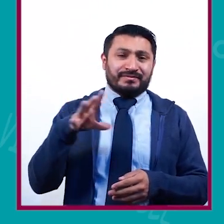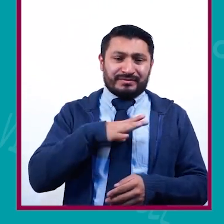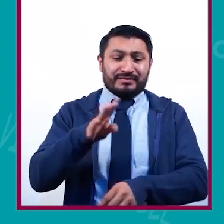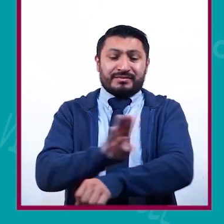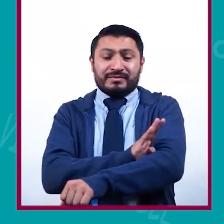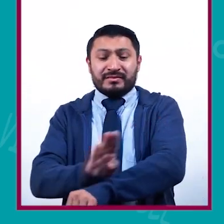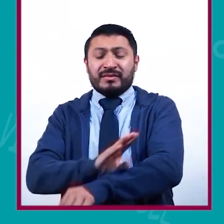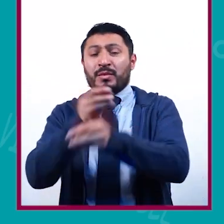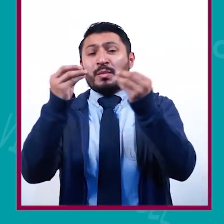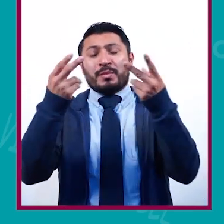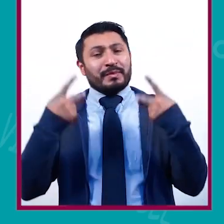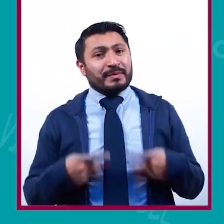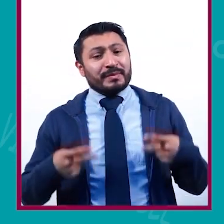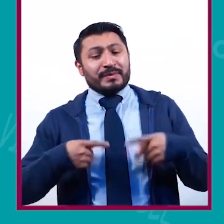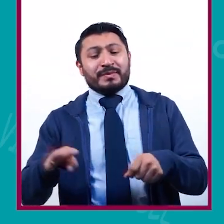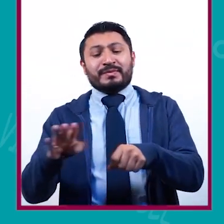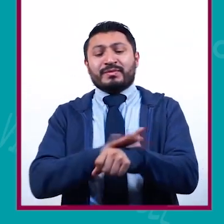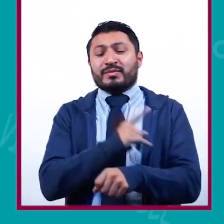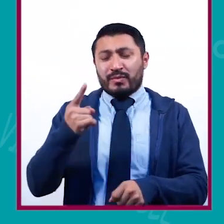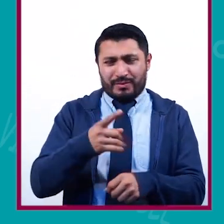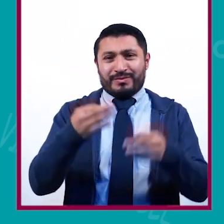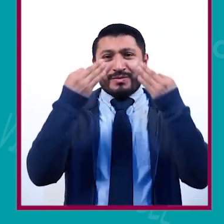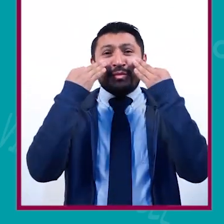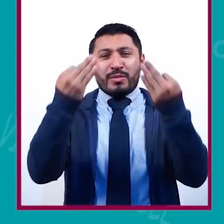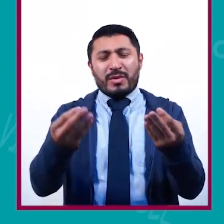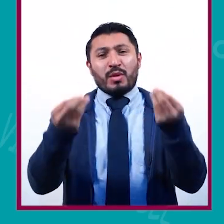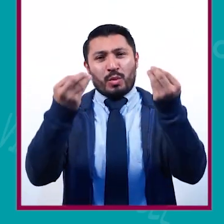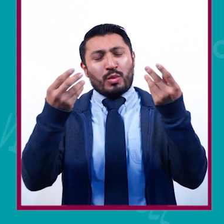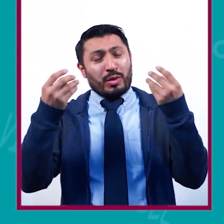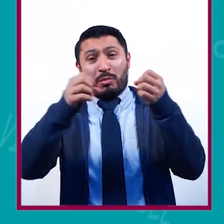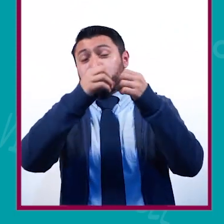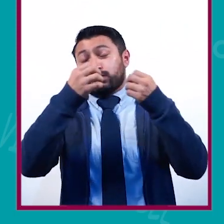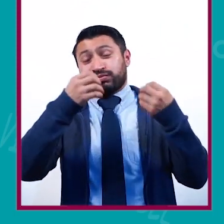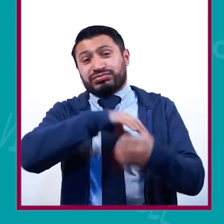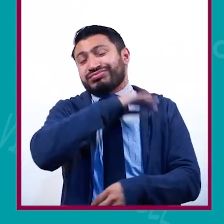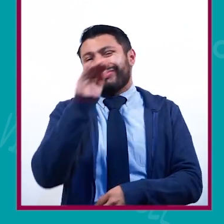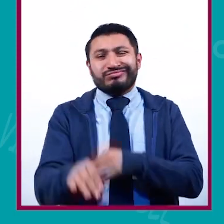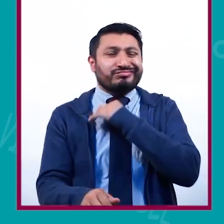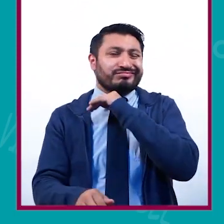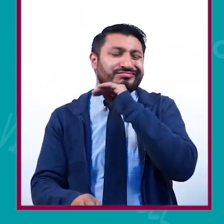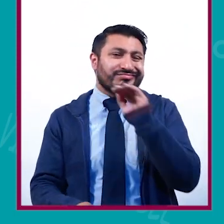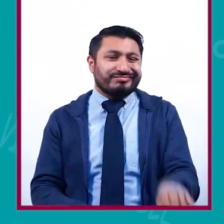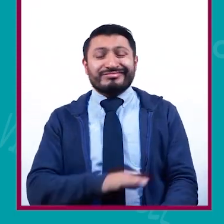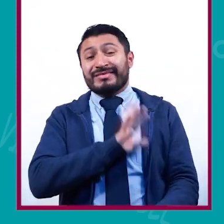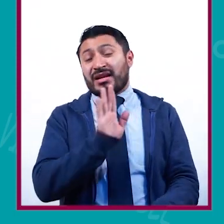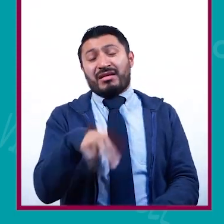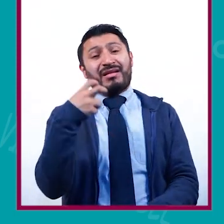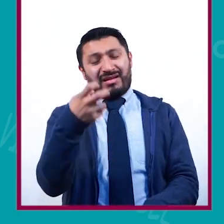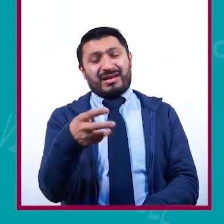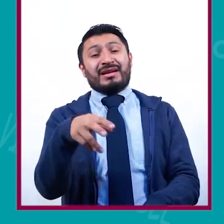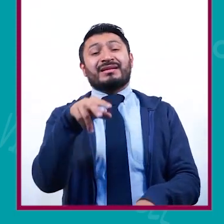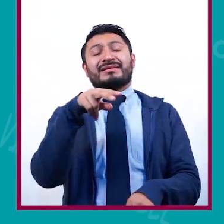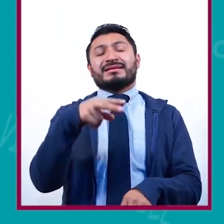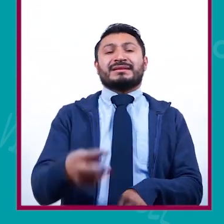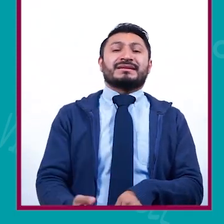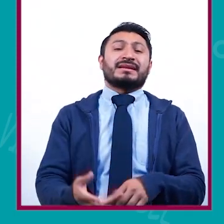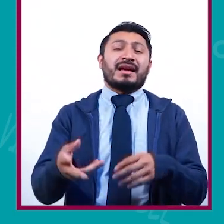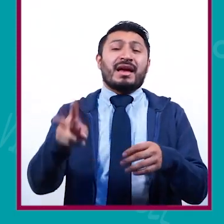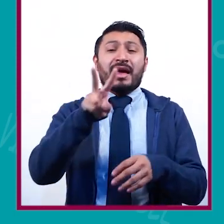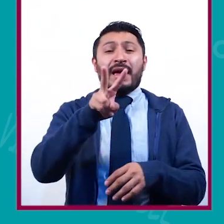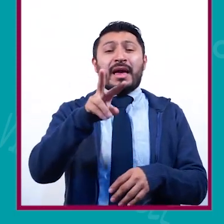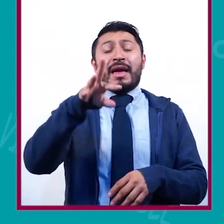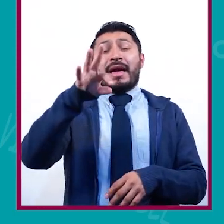pues puede beneficiar a muchas personas porque se ha visto muchas pérdidas contra ese virus y